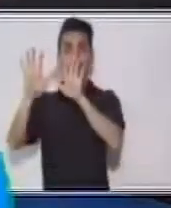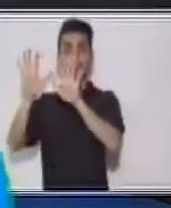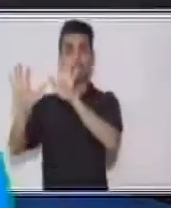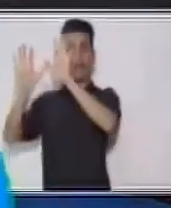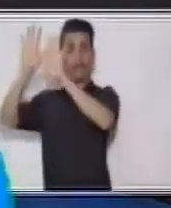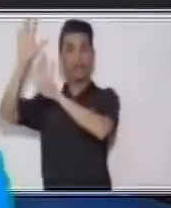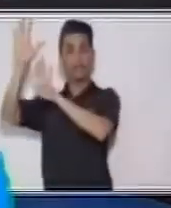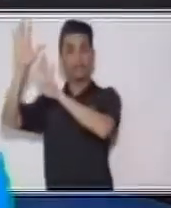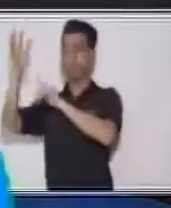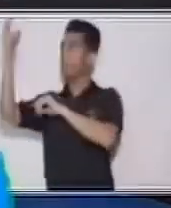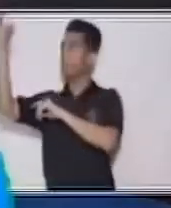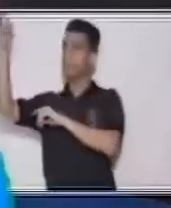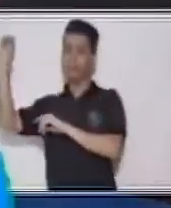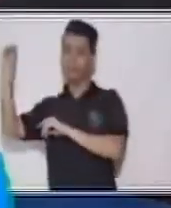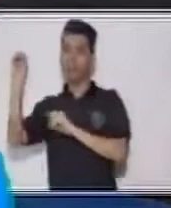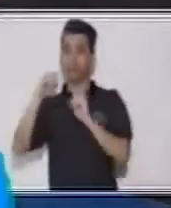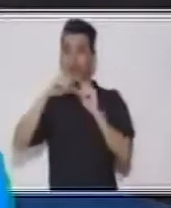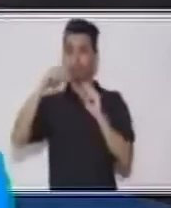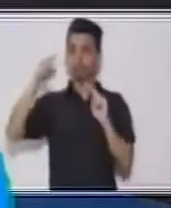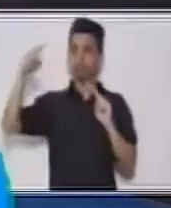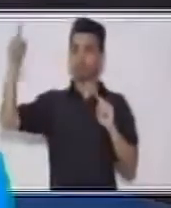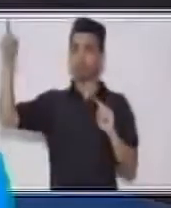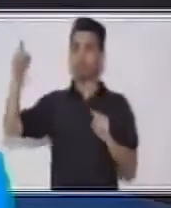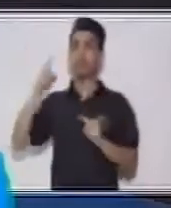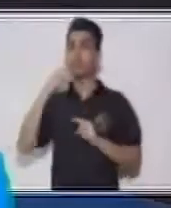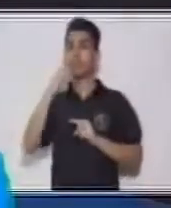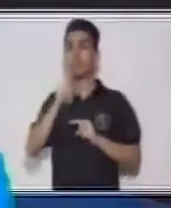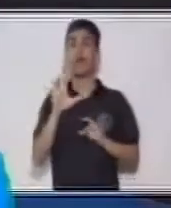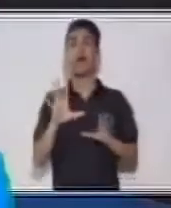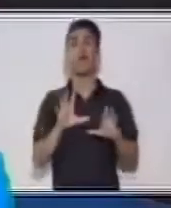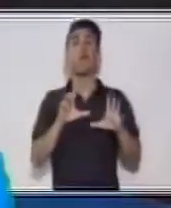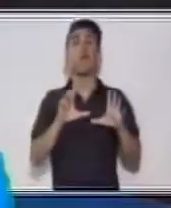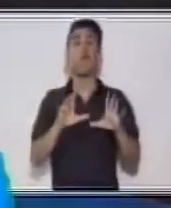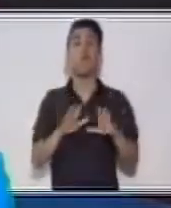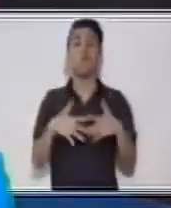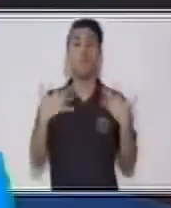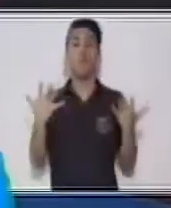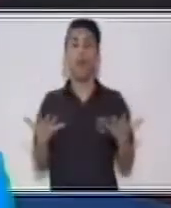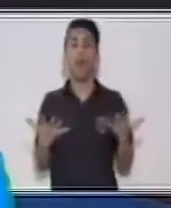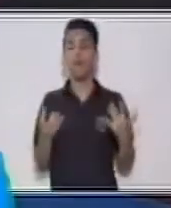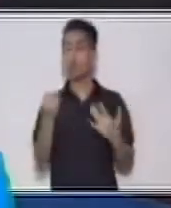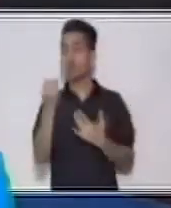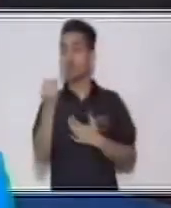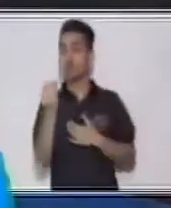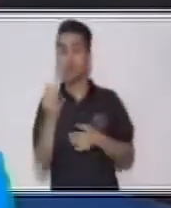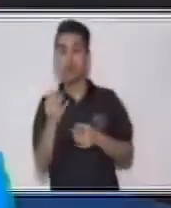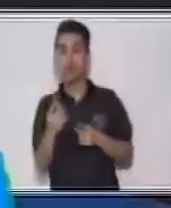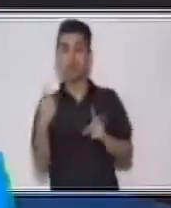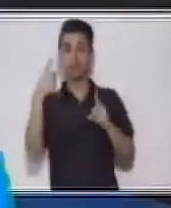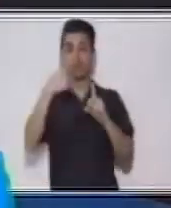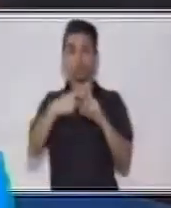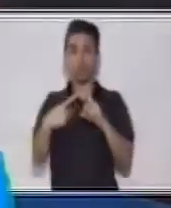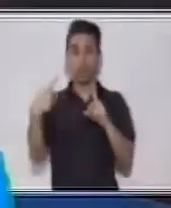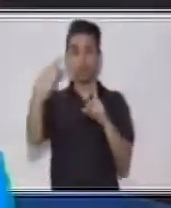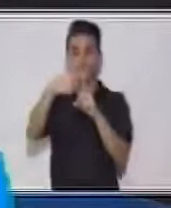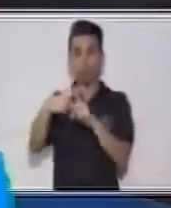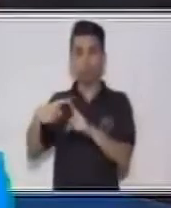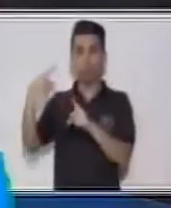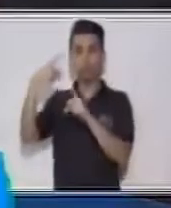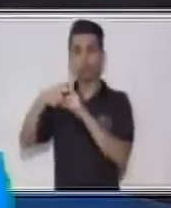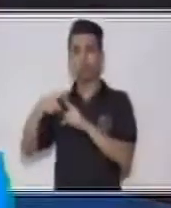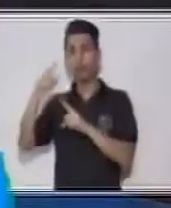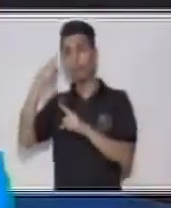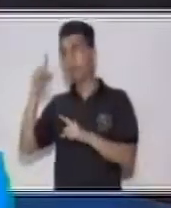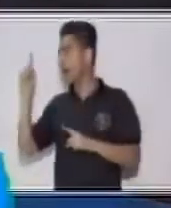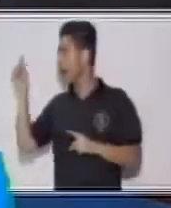1520 pregunto cuál es el número que se va sumando para poder realizar esta sucesión